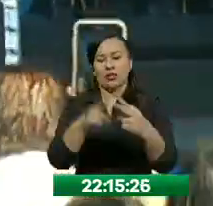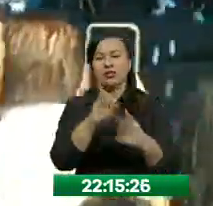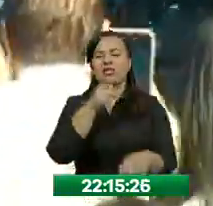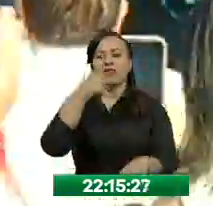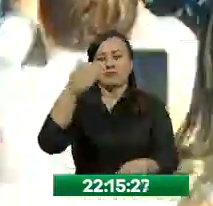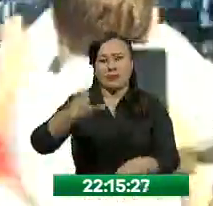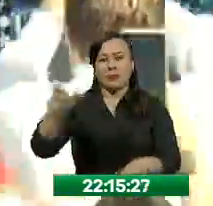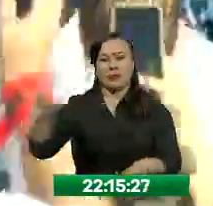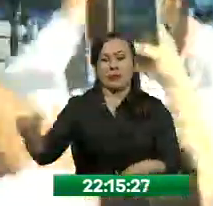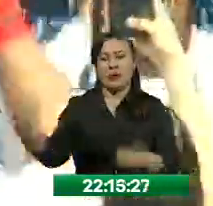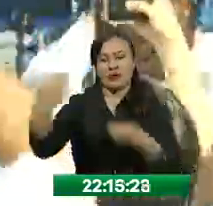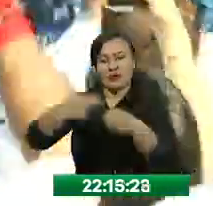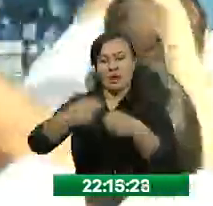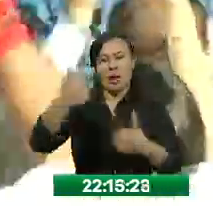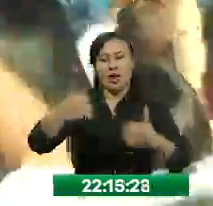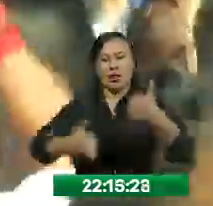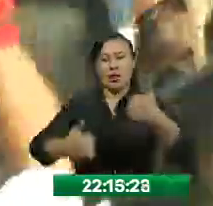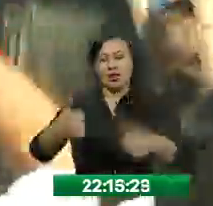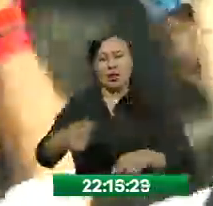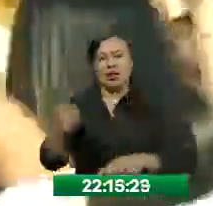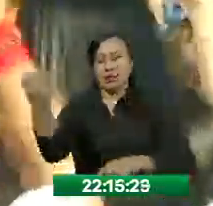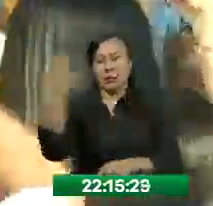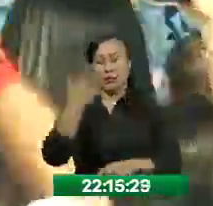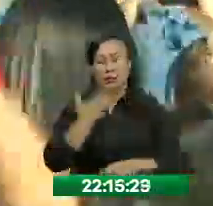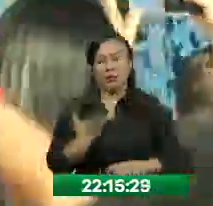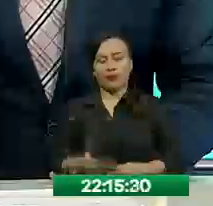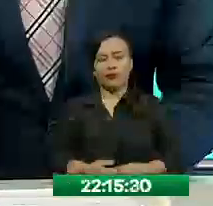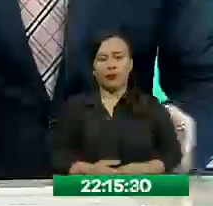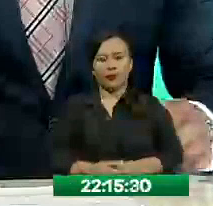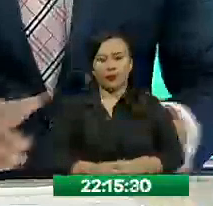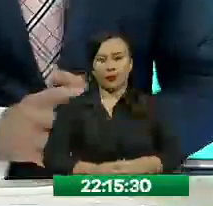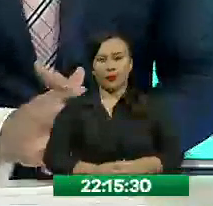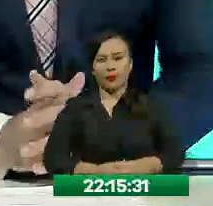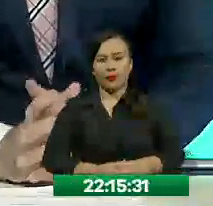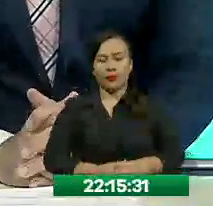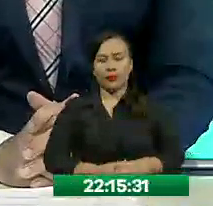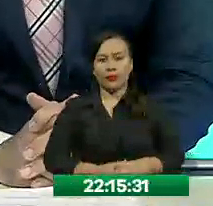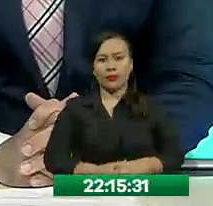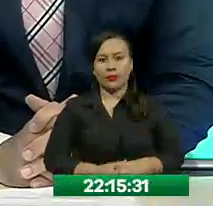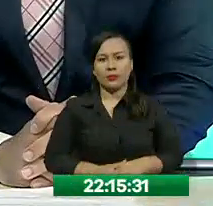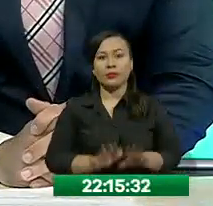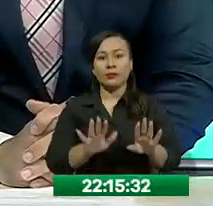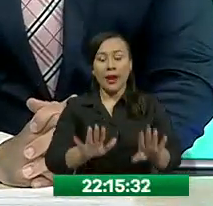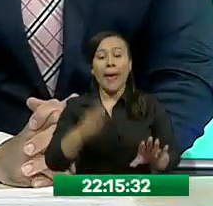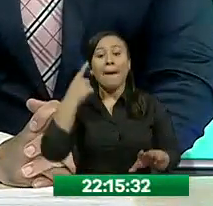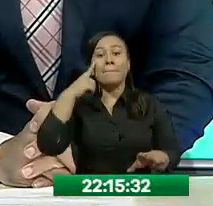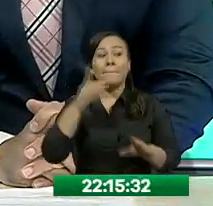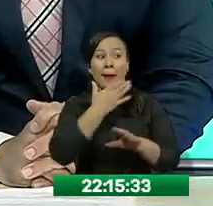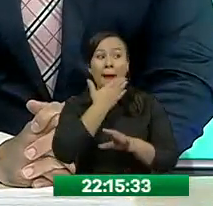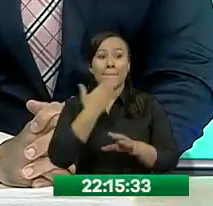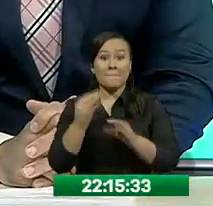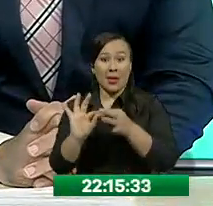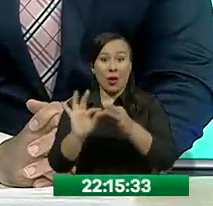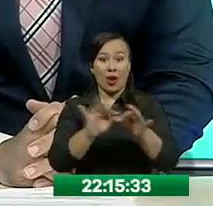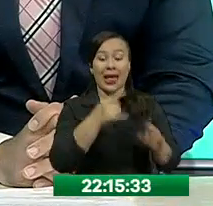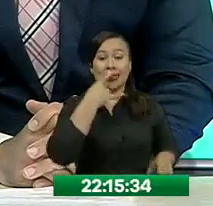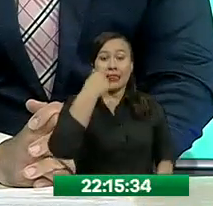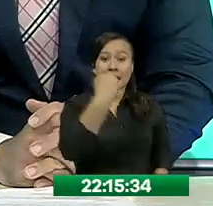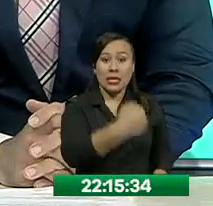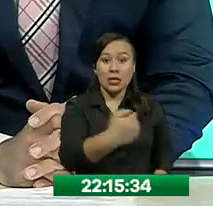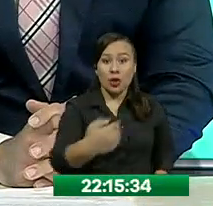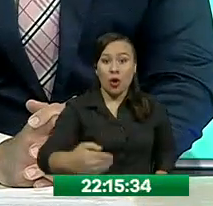días, informó Carlos Julio Gurumendi. Para el mejoramiento integral de niños y jóvenes